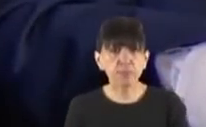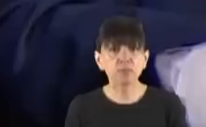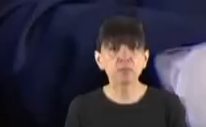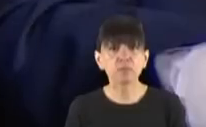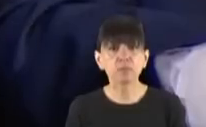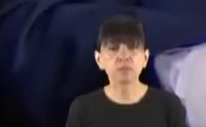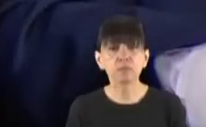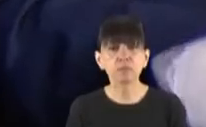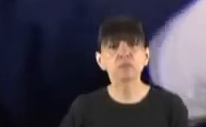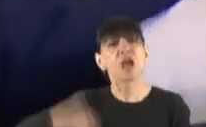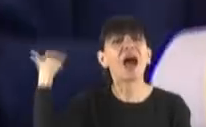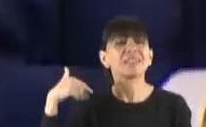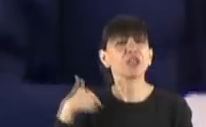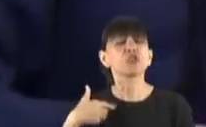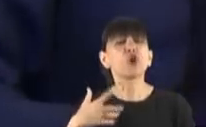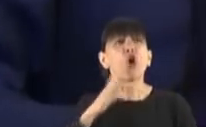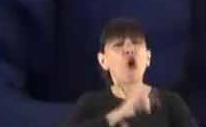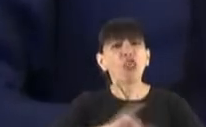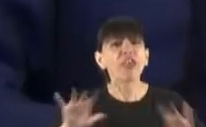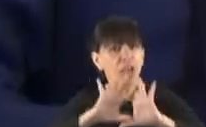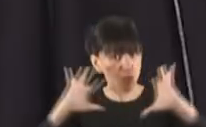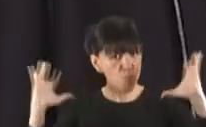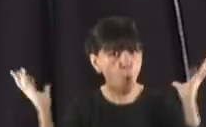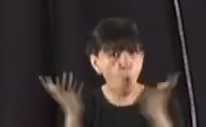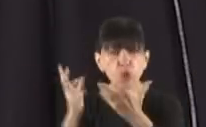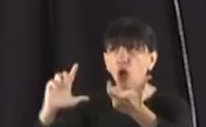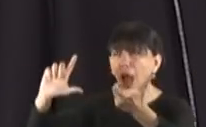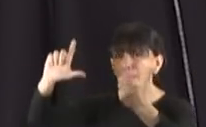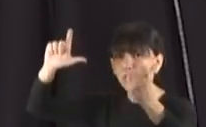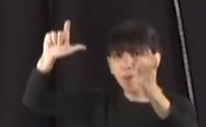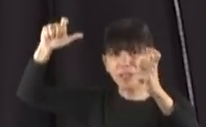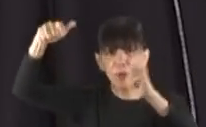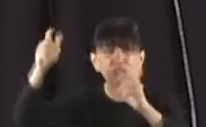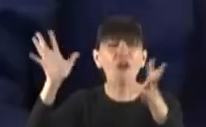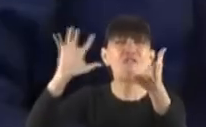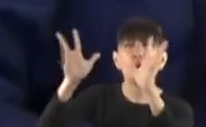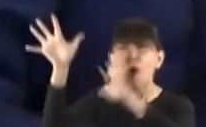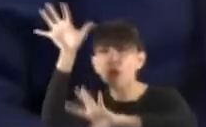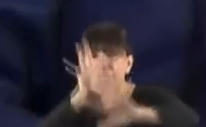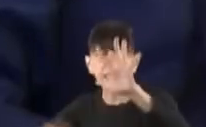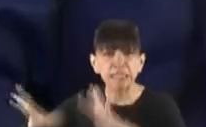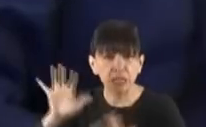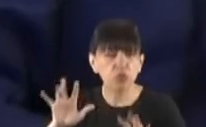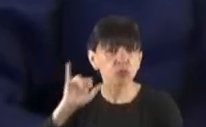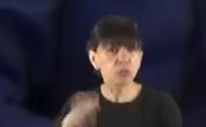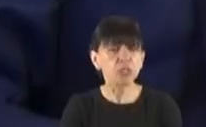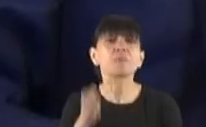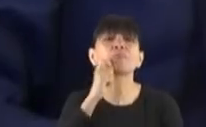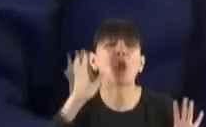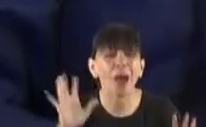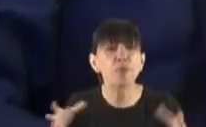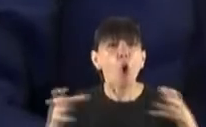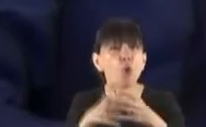Cuando yo les decía que el mundo estaba cambiando, claramente el mundo está cambiando geopolíticamente. Ya por lo pronto las hegemonías han